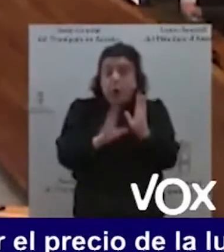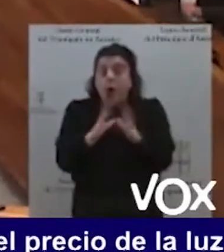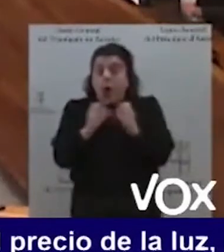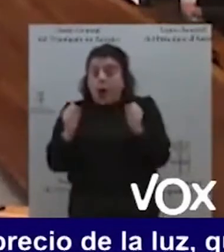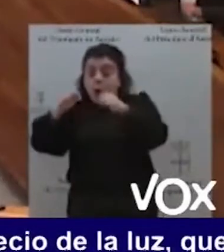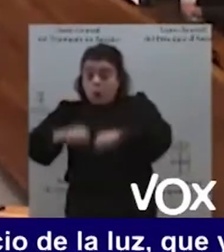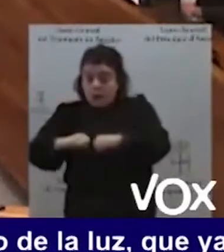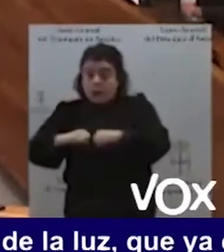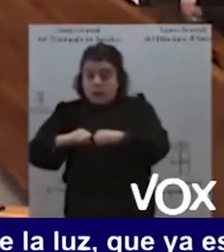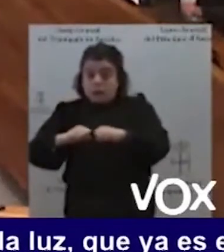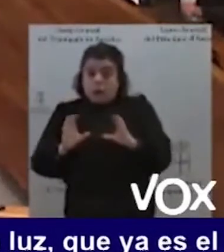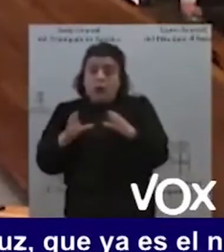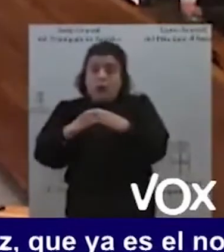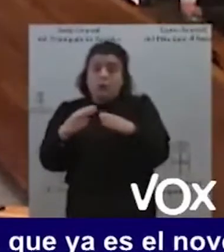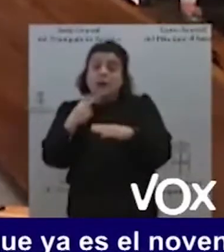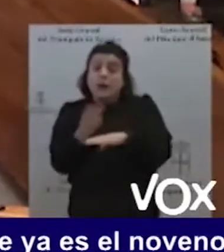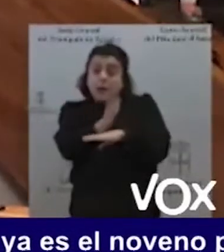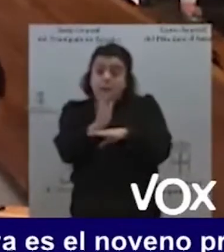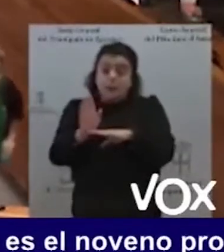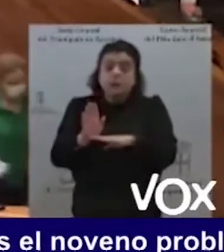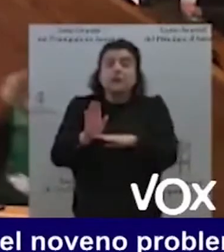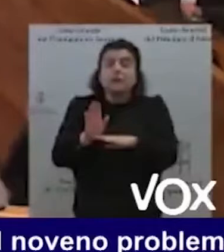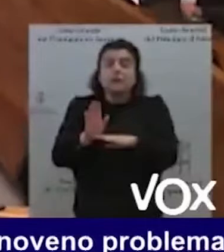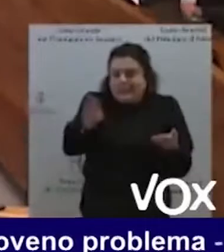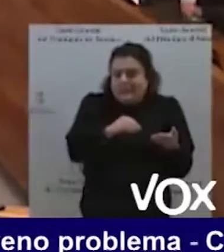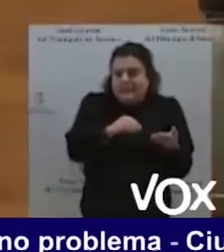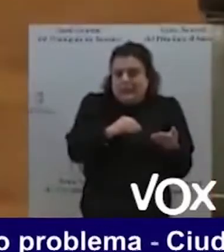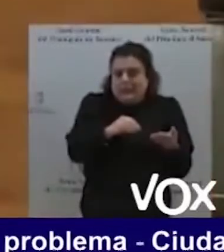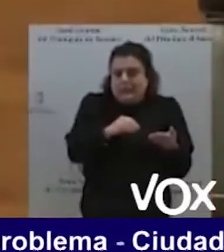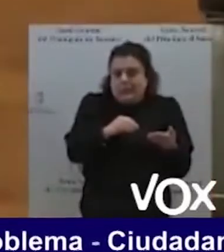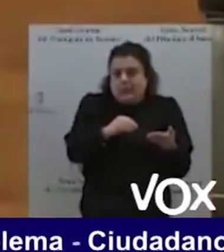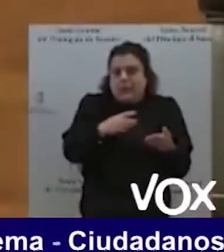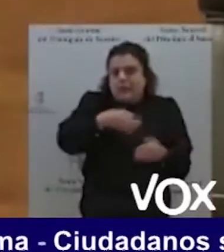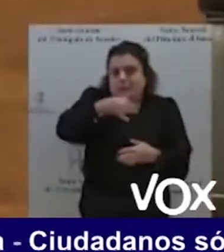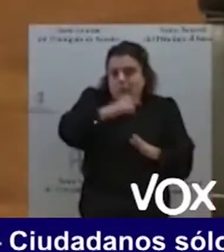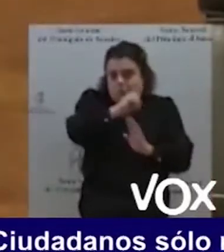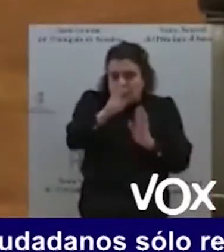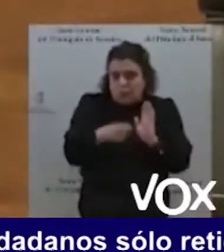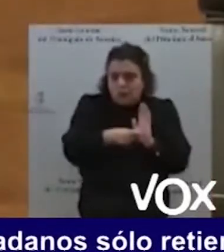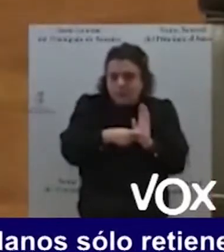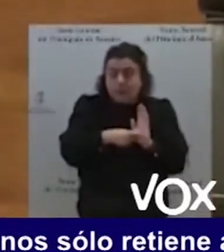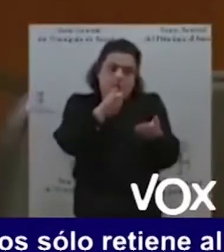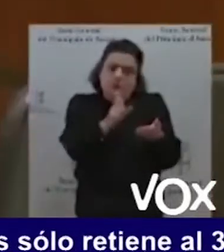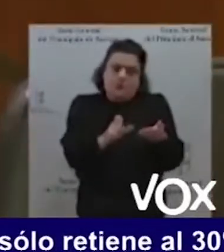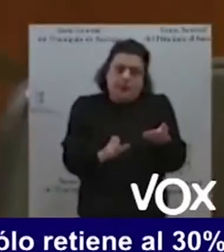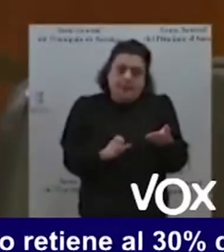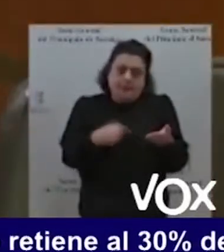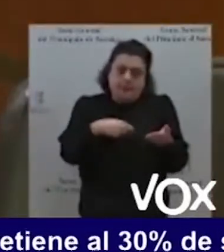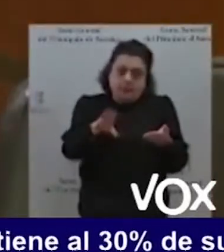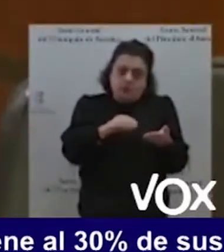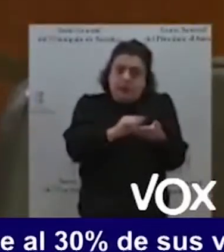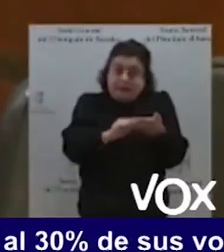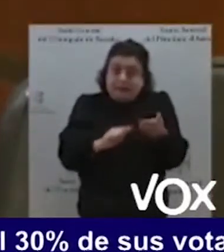se hiciera la intervención en español. Hay palabras que no he entendido. Usted dice que hay algunas palabras que no ha entendido.